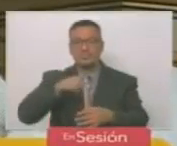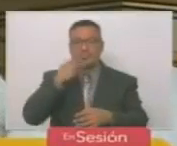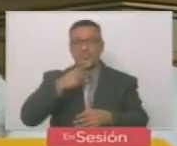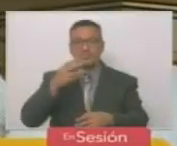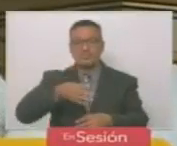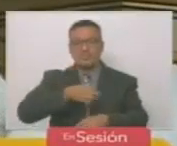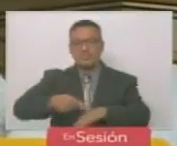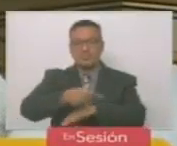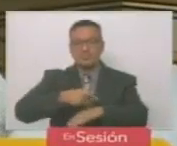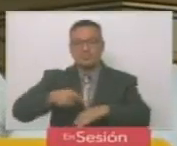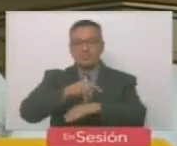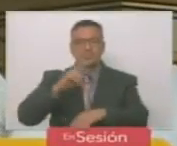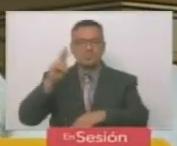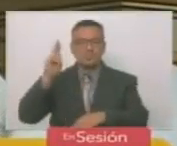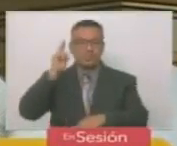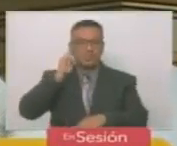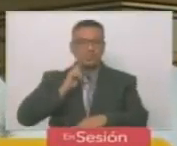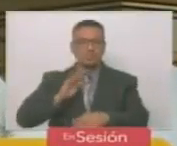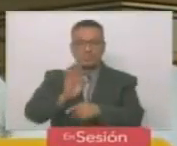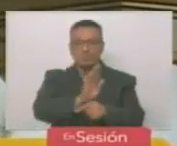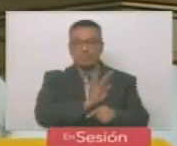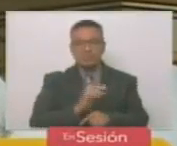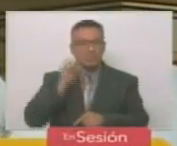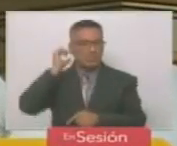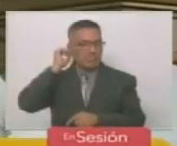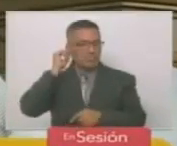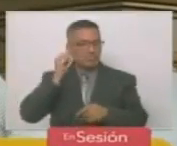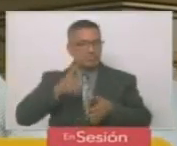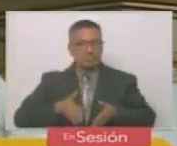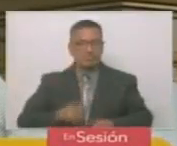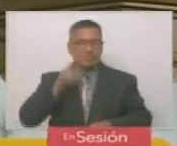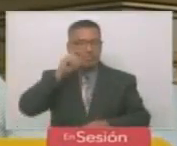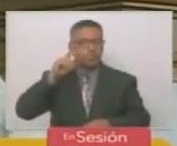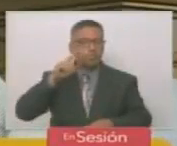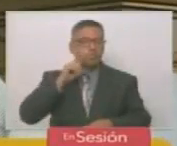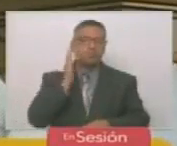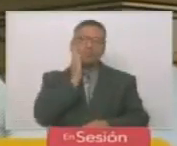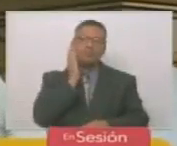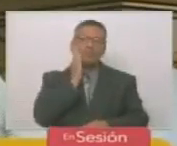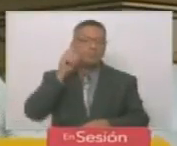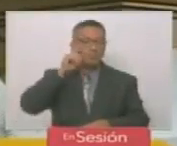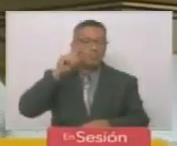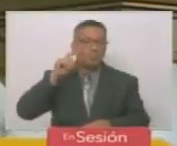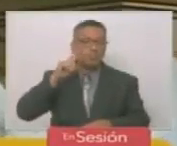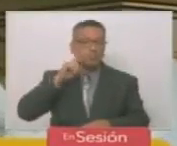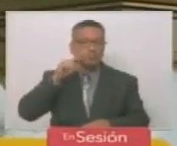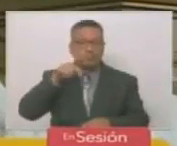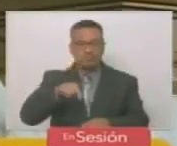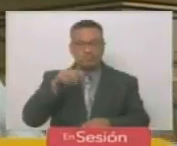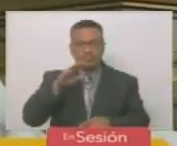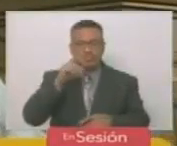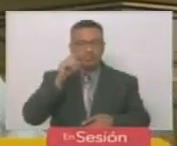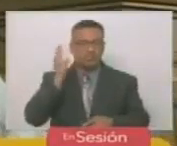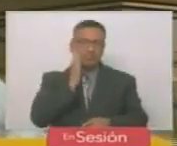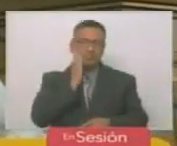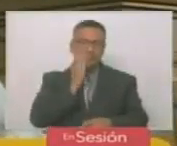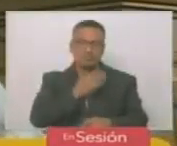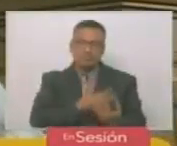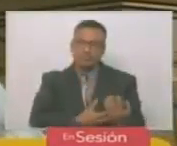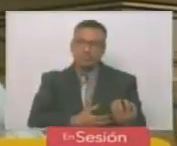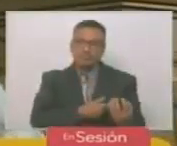gobierno bolivariano para la protección de las mujeres gestantes y madres lactantes del país. Considerando que